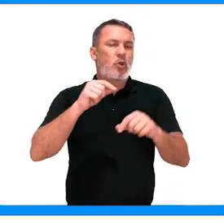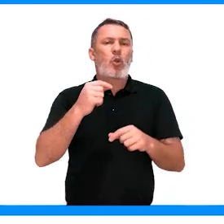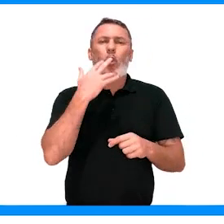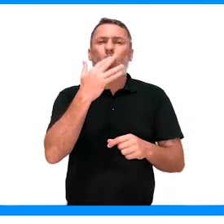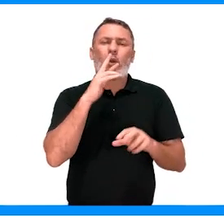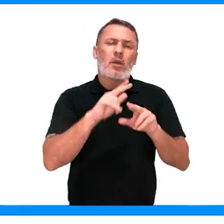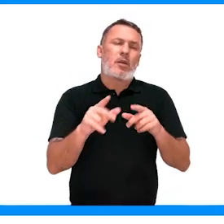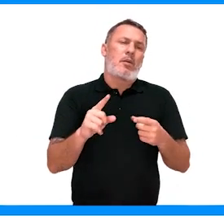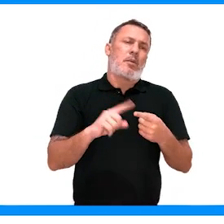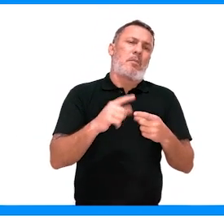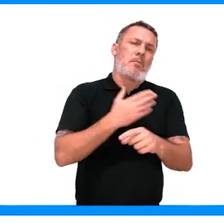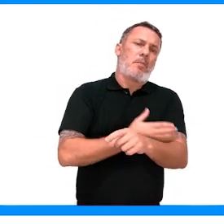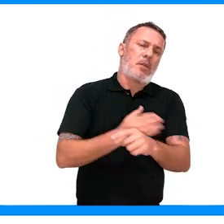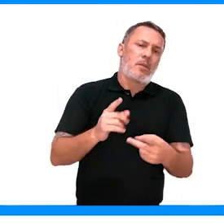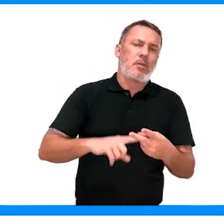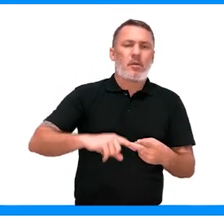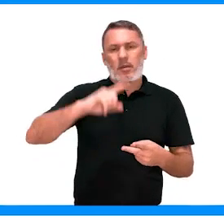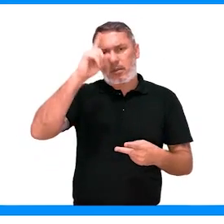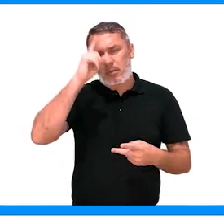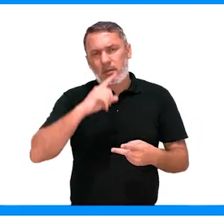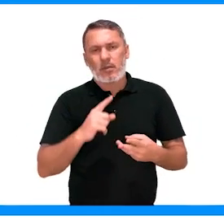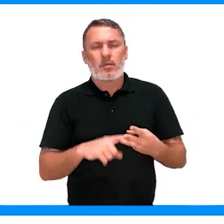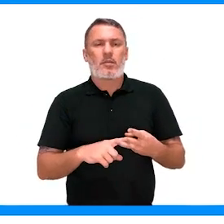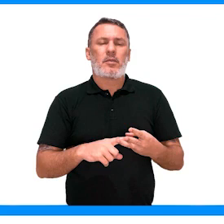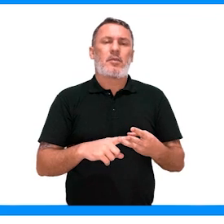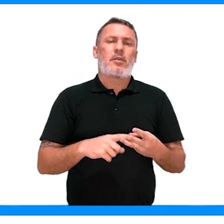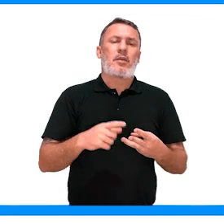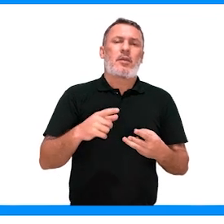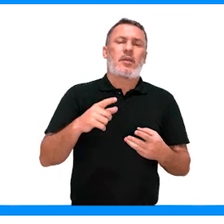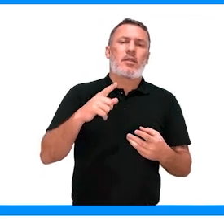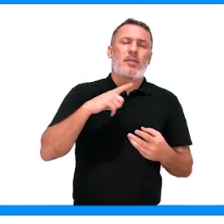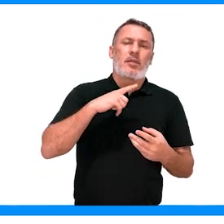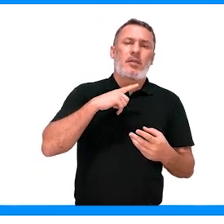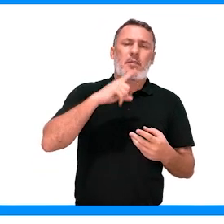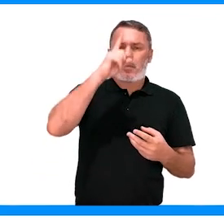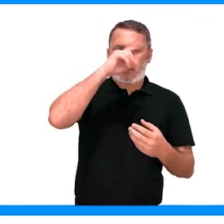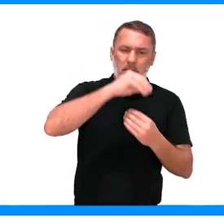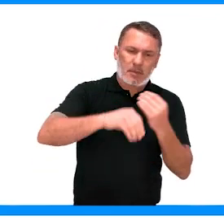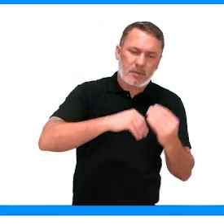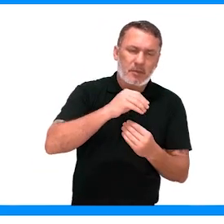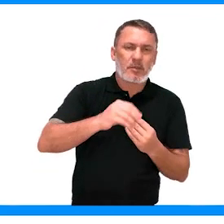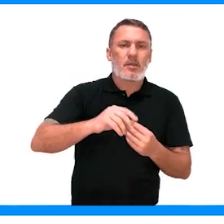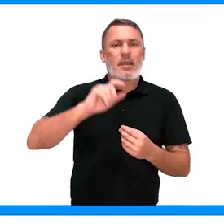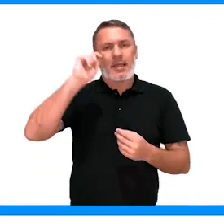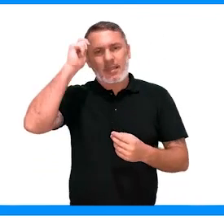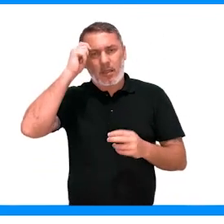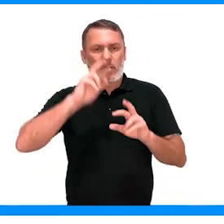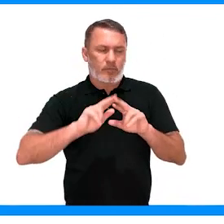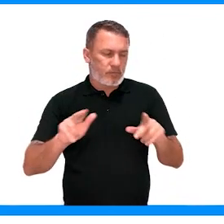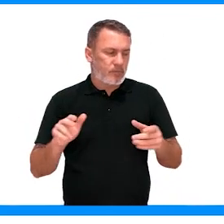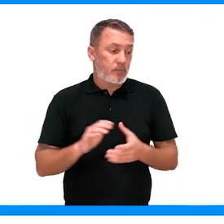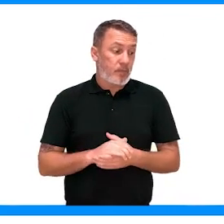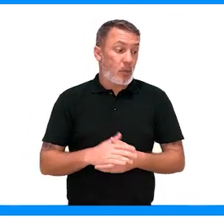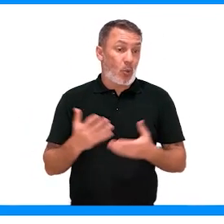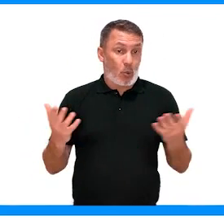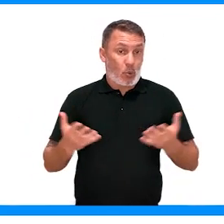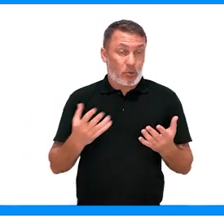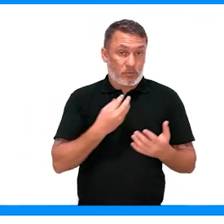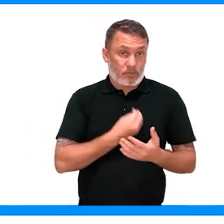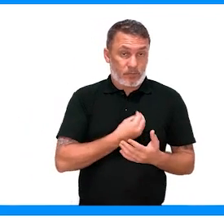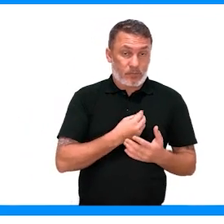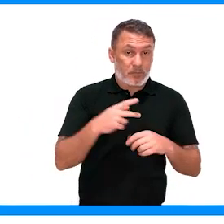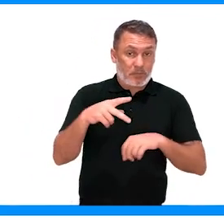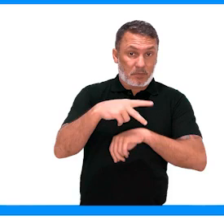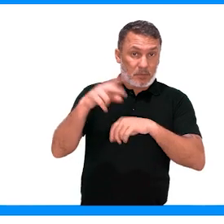colores, blanco, amarillo, morado, negro colorado y mezclado. Hoy en